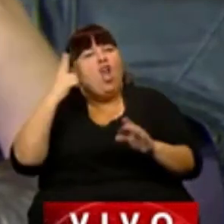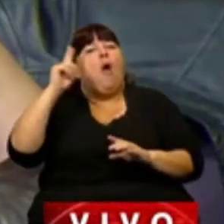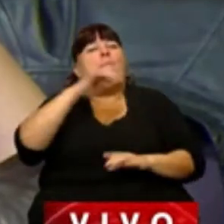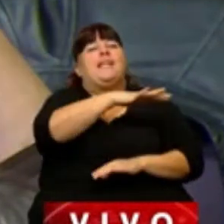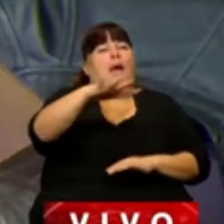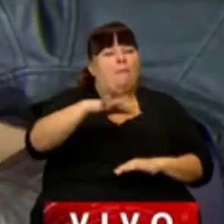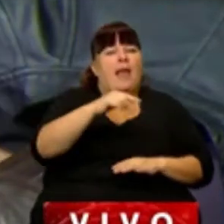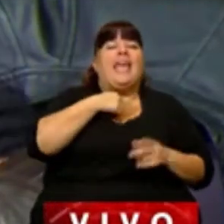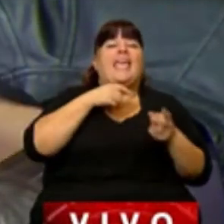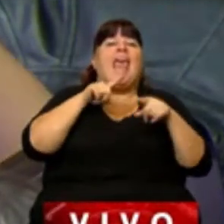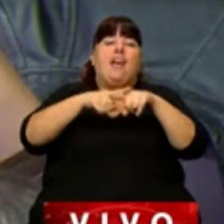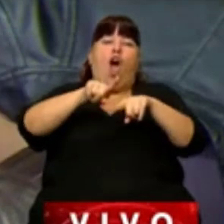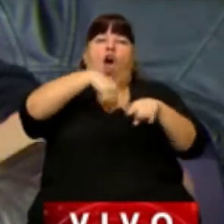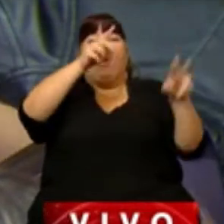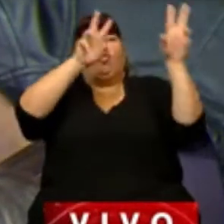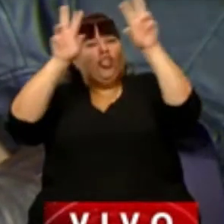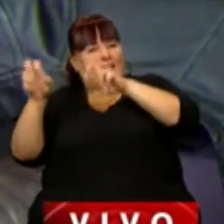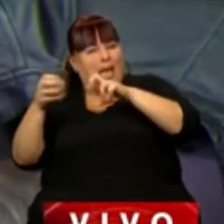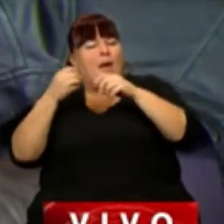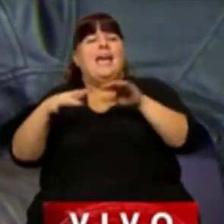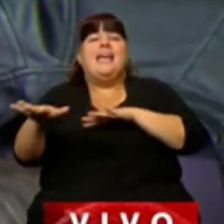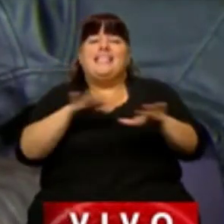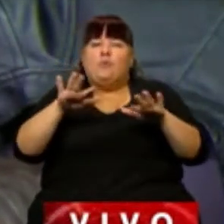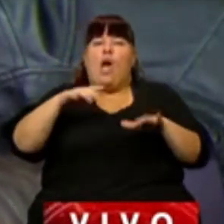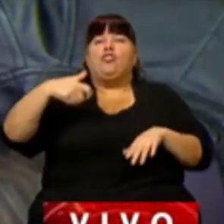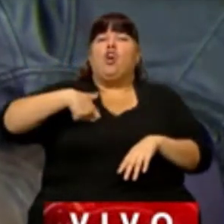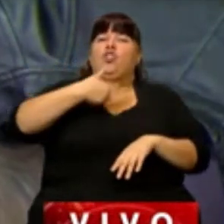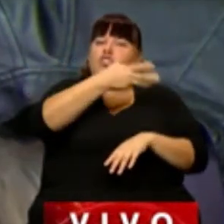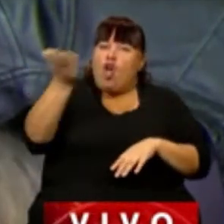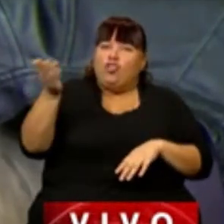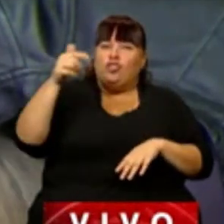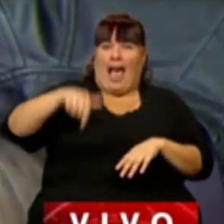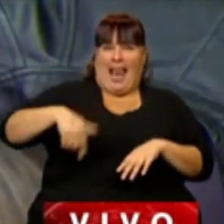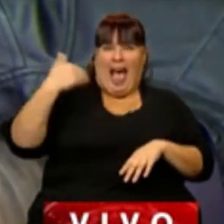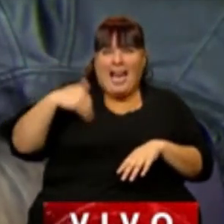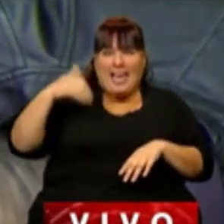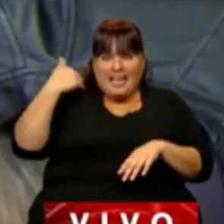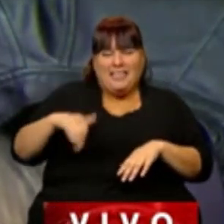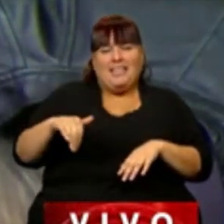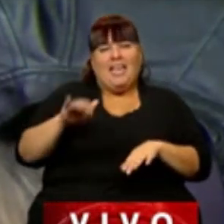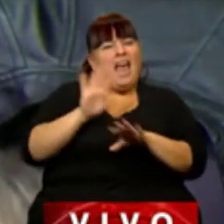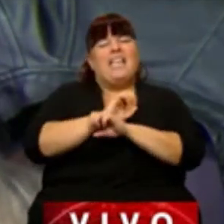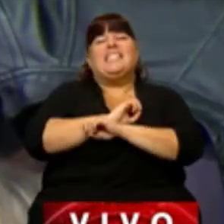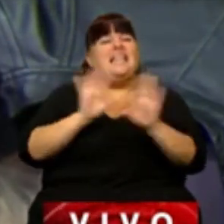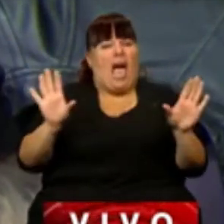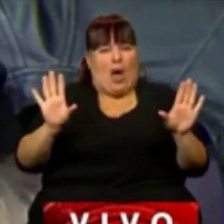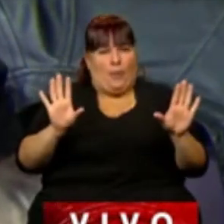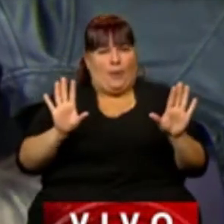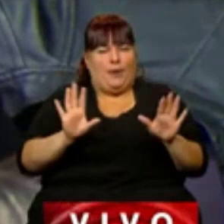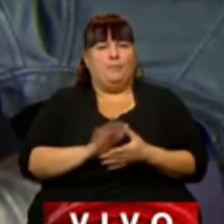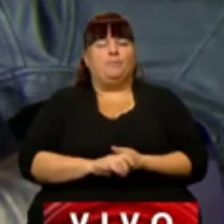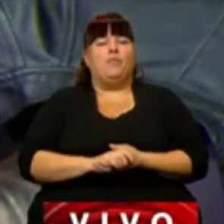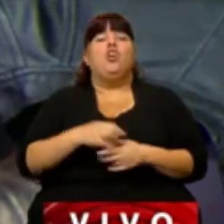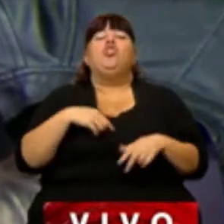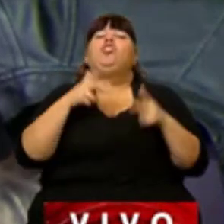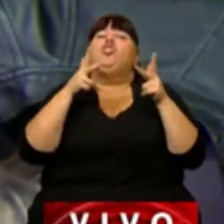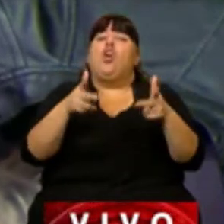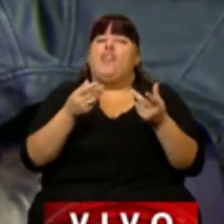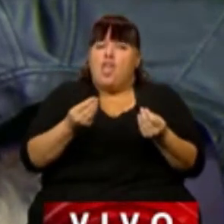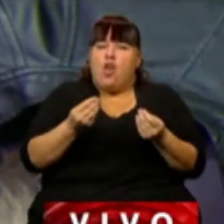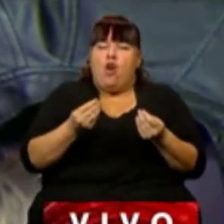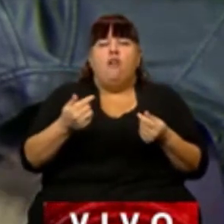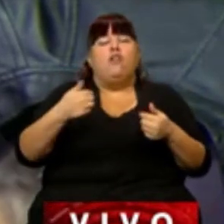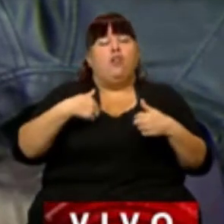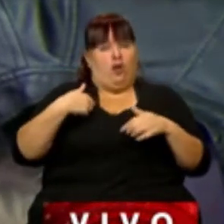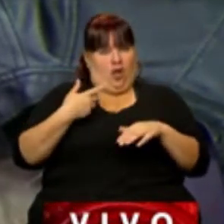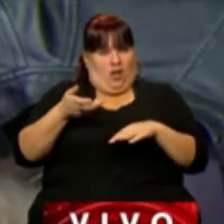Queremos discutir otra cosa porque la situación social en este país es crítica. Y lo digo desde